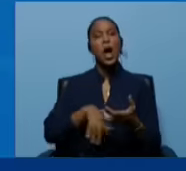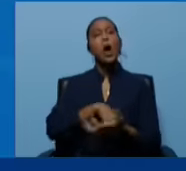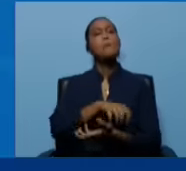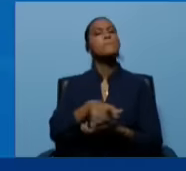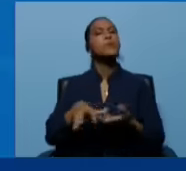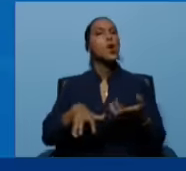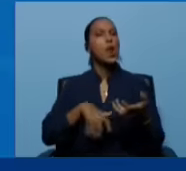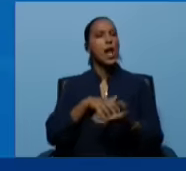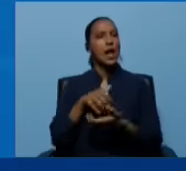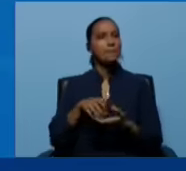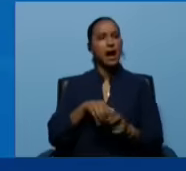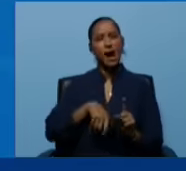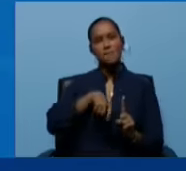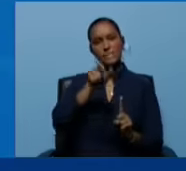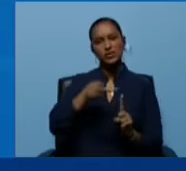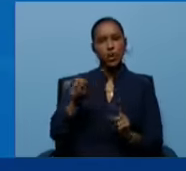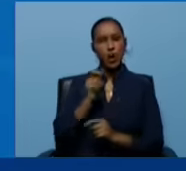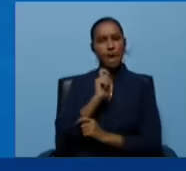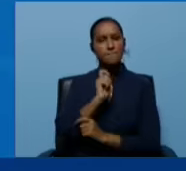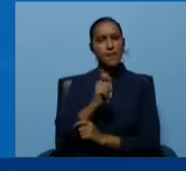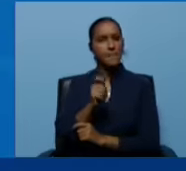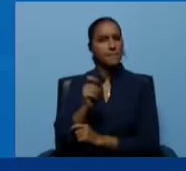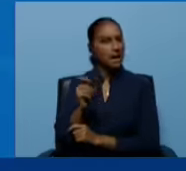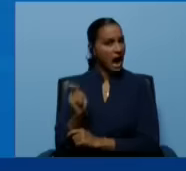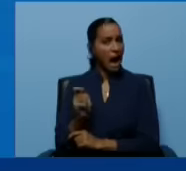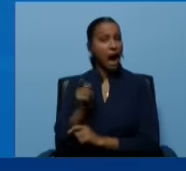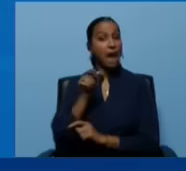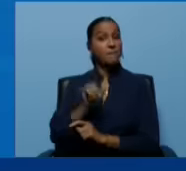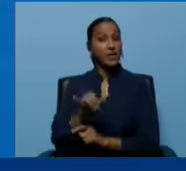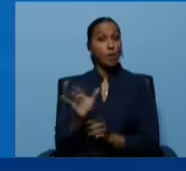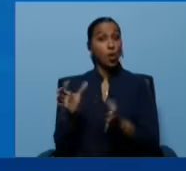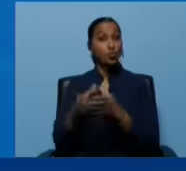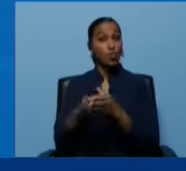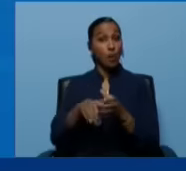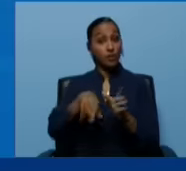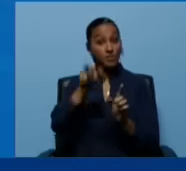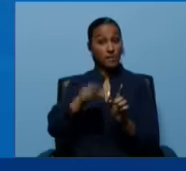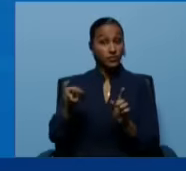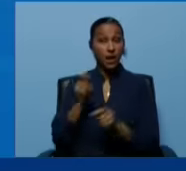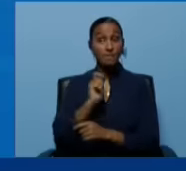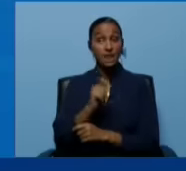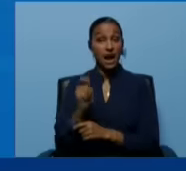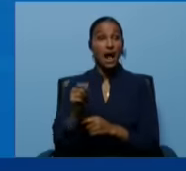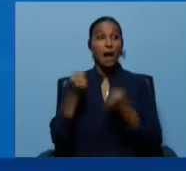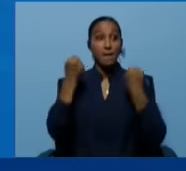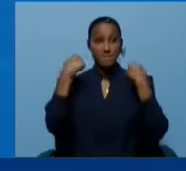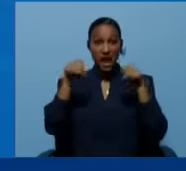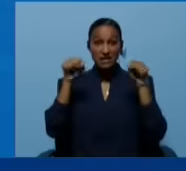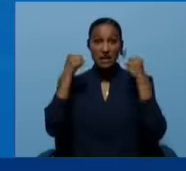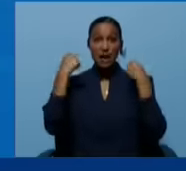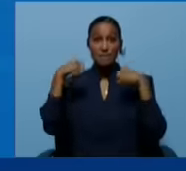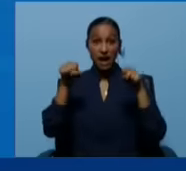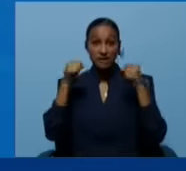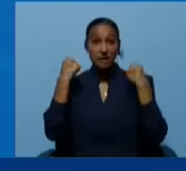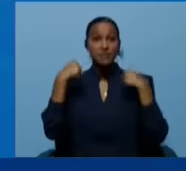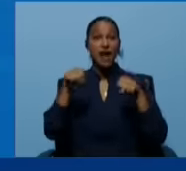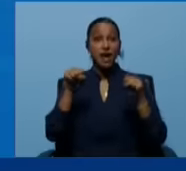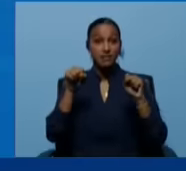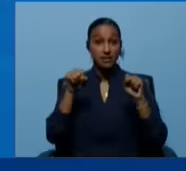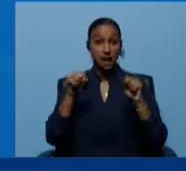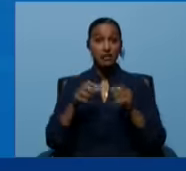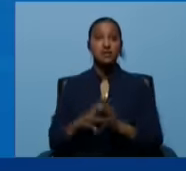contratados, entrenados, implosionar y llevar a Venezuela a un estado de